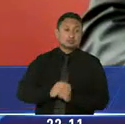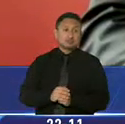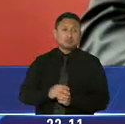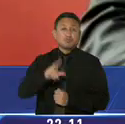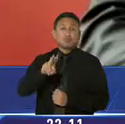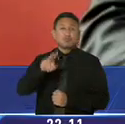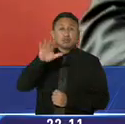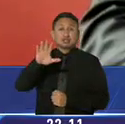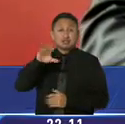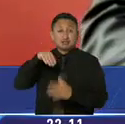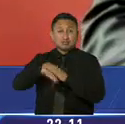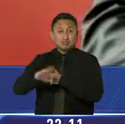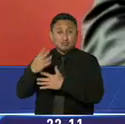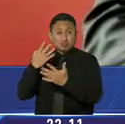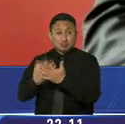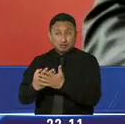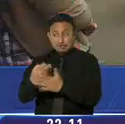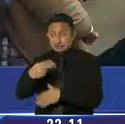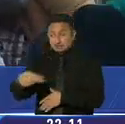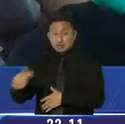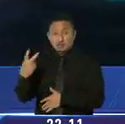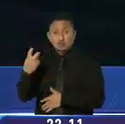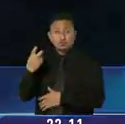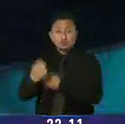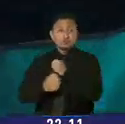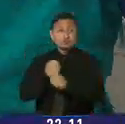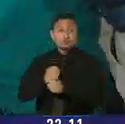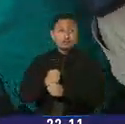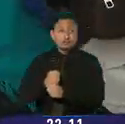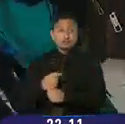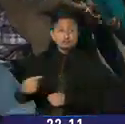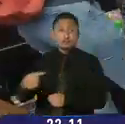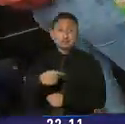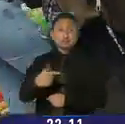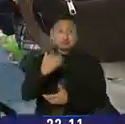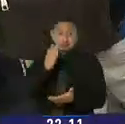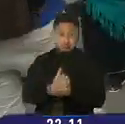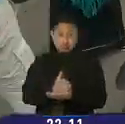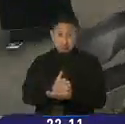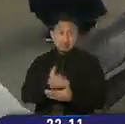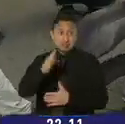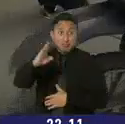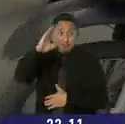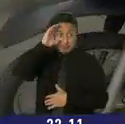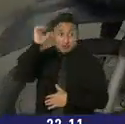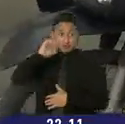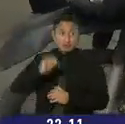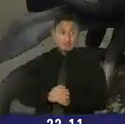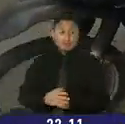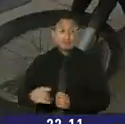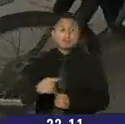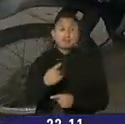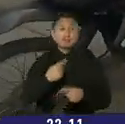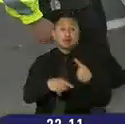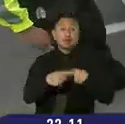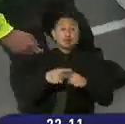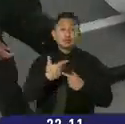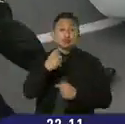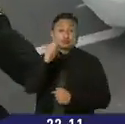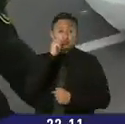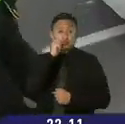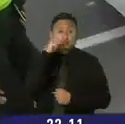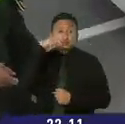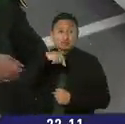detenciones en los últimos 12 años. Como que el microtráfico no da tregua, la policía tampoco. El negocio de la droga al parecer busca ganar